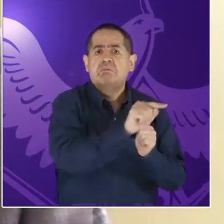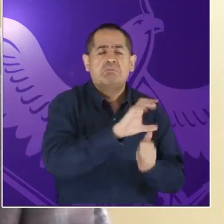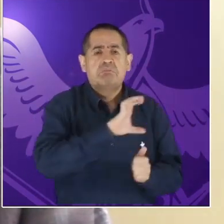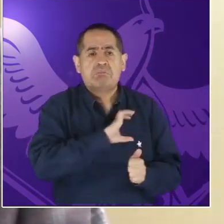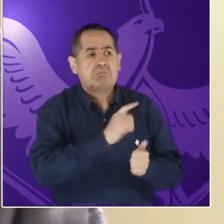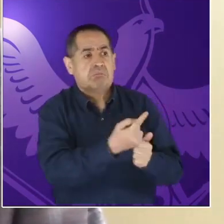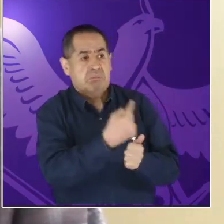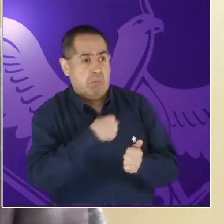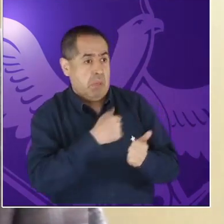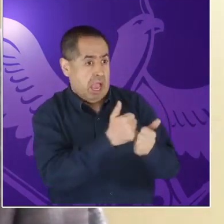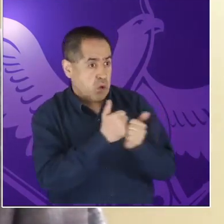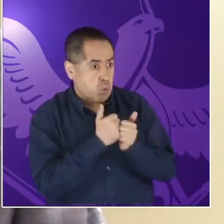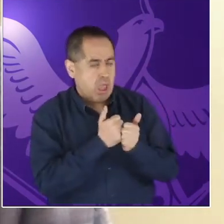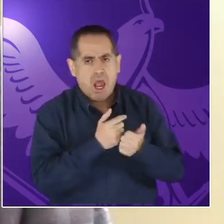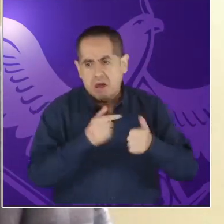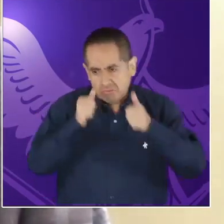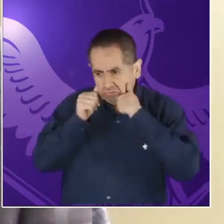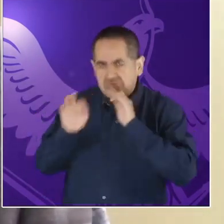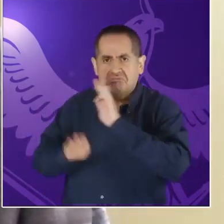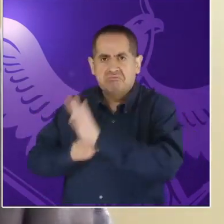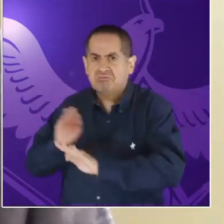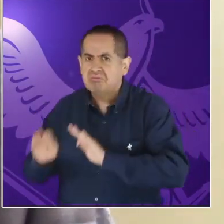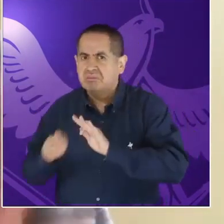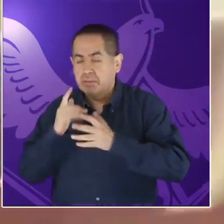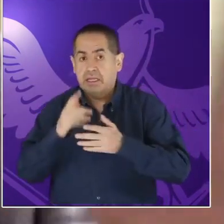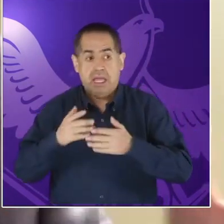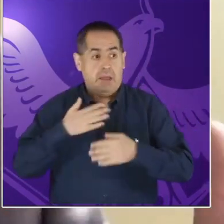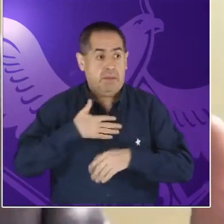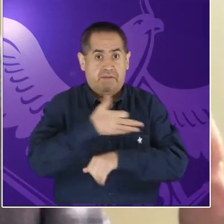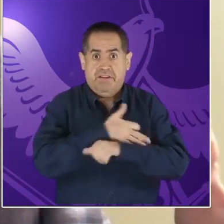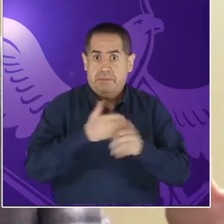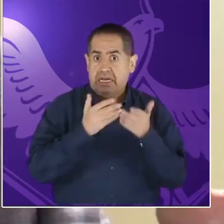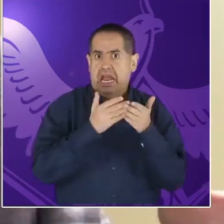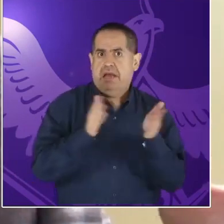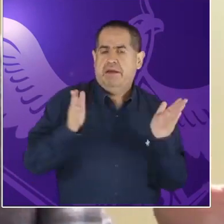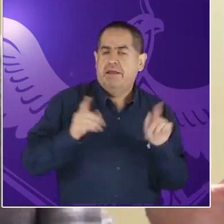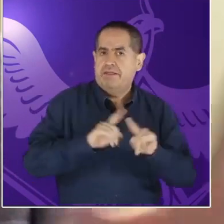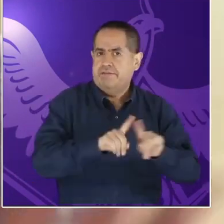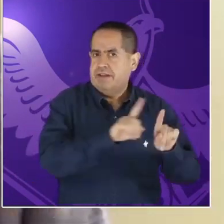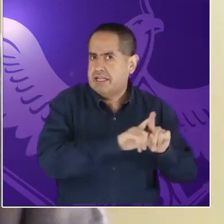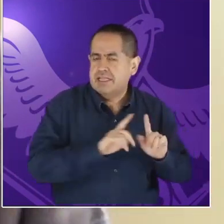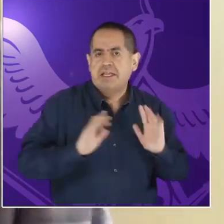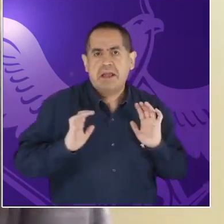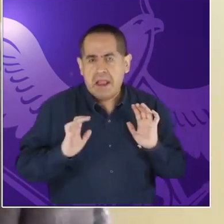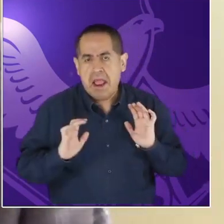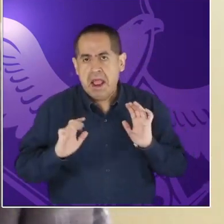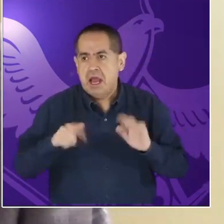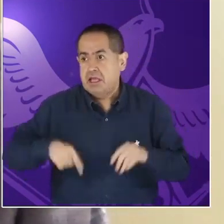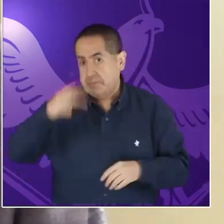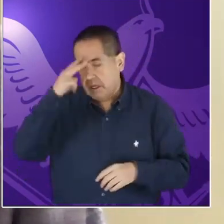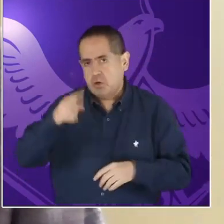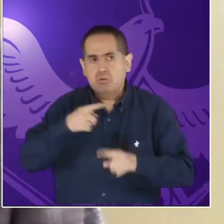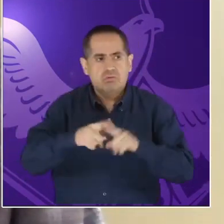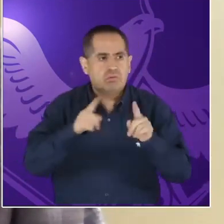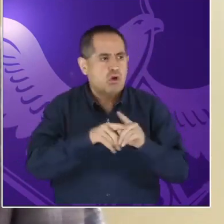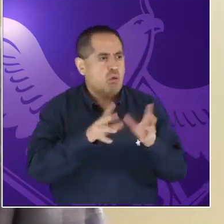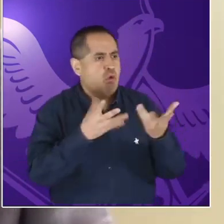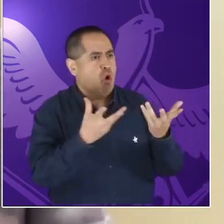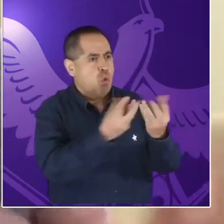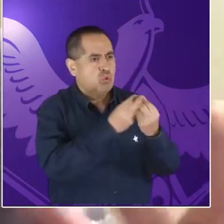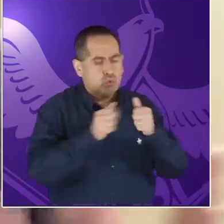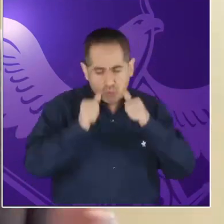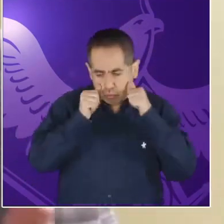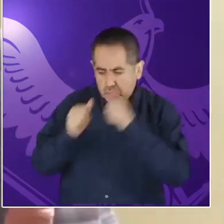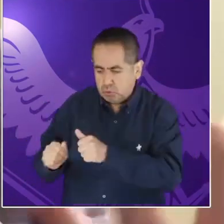de gente muy querida, muy valiosa. La apertura, digamos, del modelo familiar en México ha favorecido también